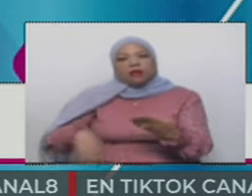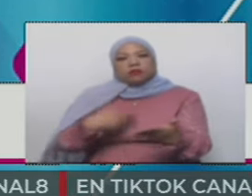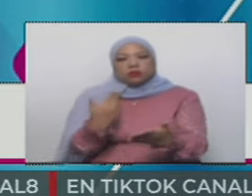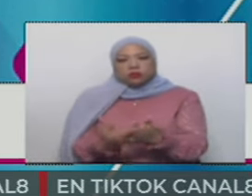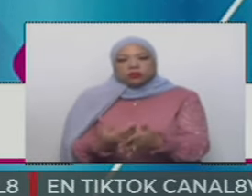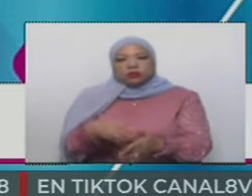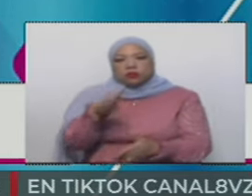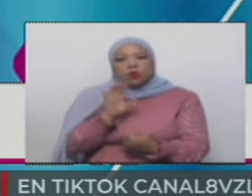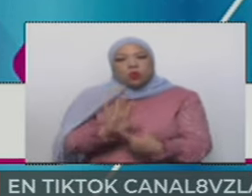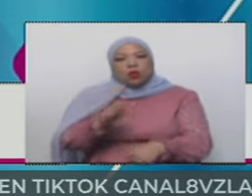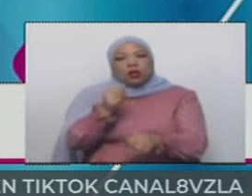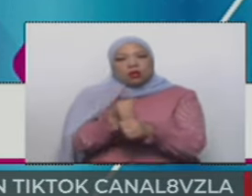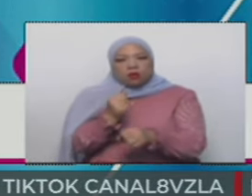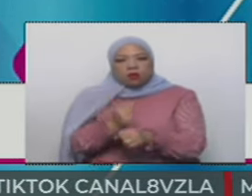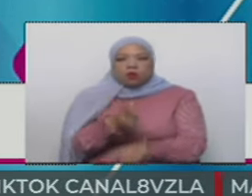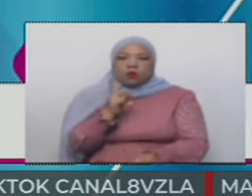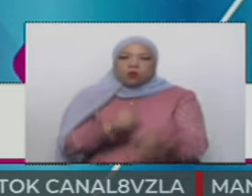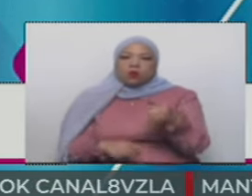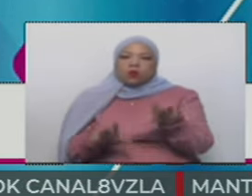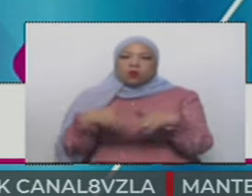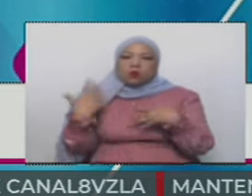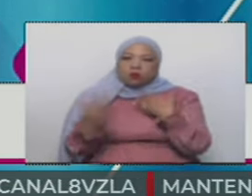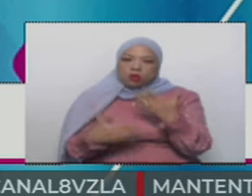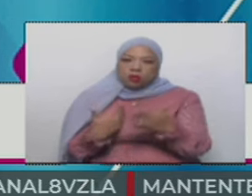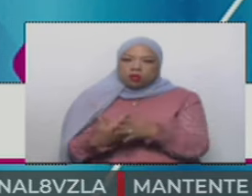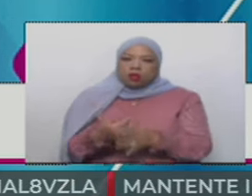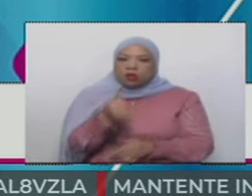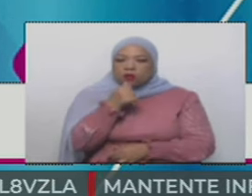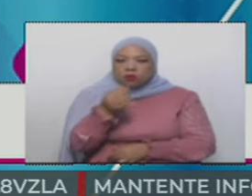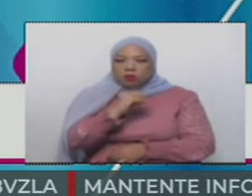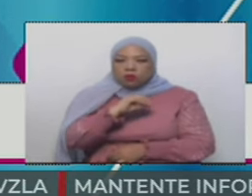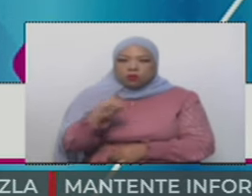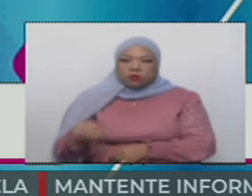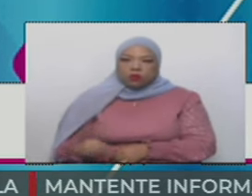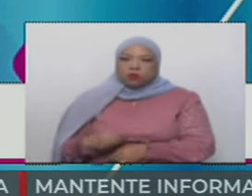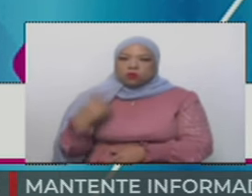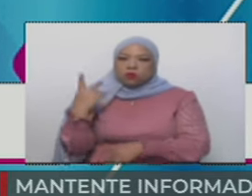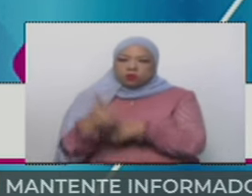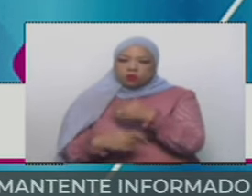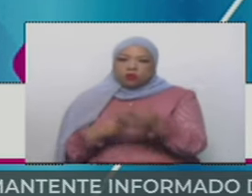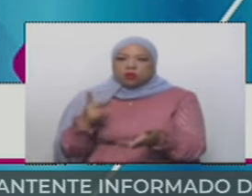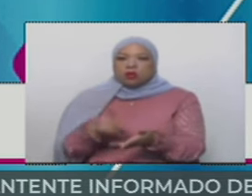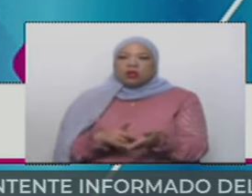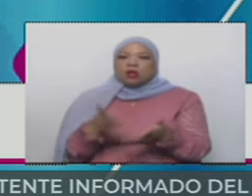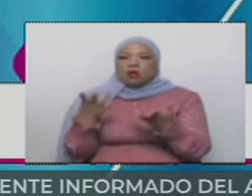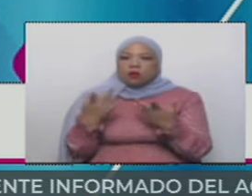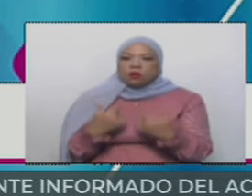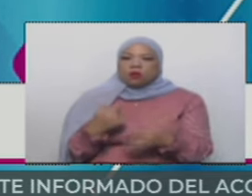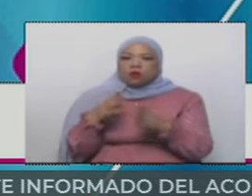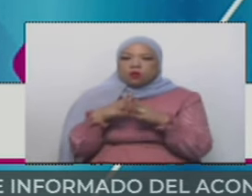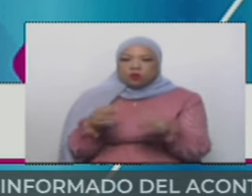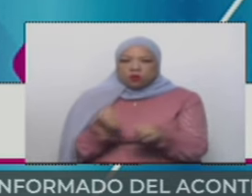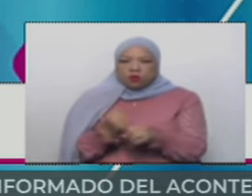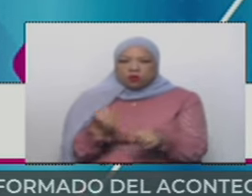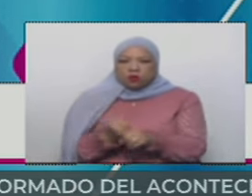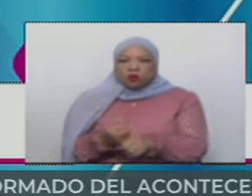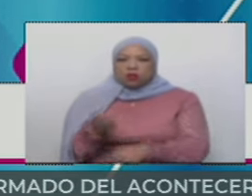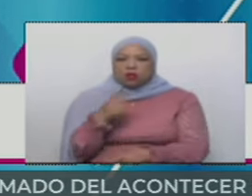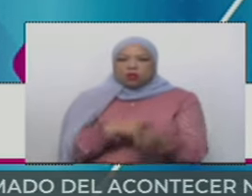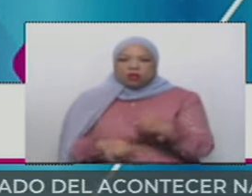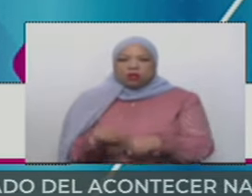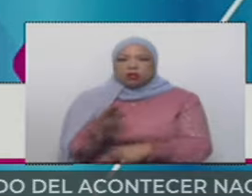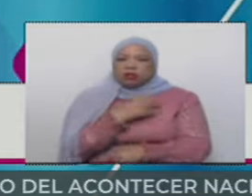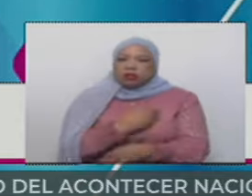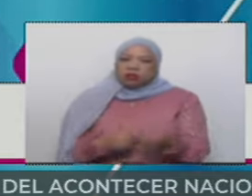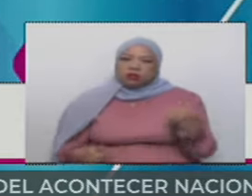la presentación de los libros, los bautizos. ¿Cuánta gente pasó por aquí? Todos los escritores